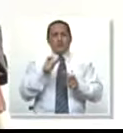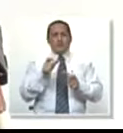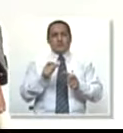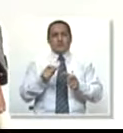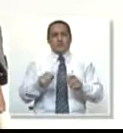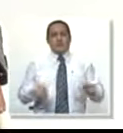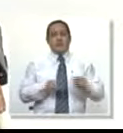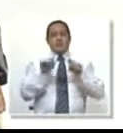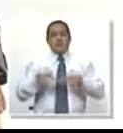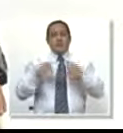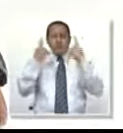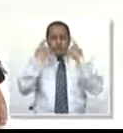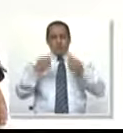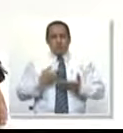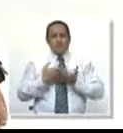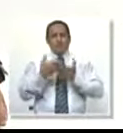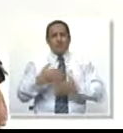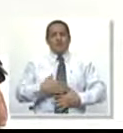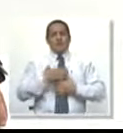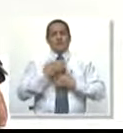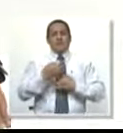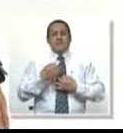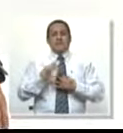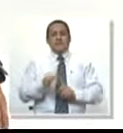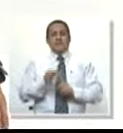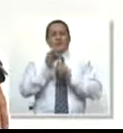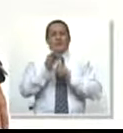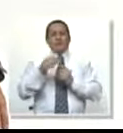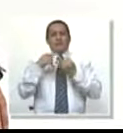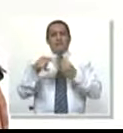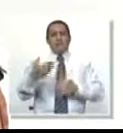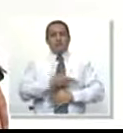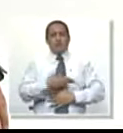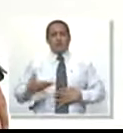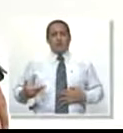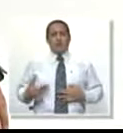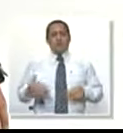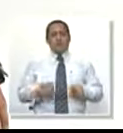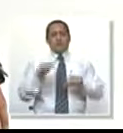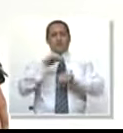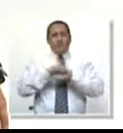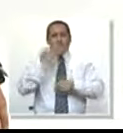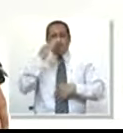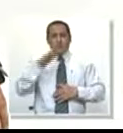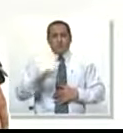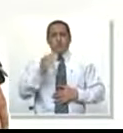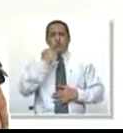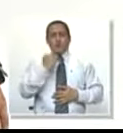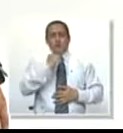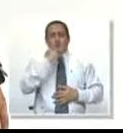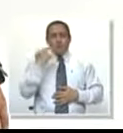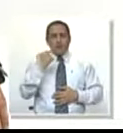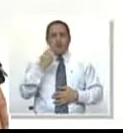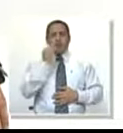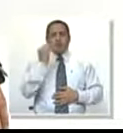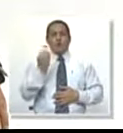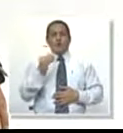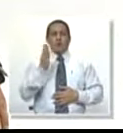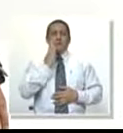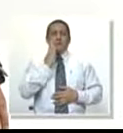personas Estableciendo un interés un interés especial de los estados sobre los niños sobre las niñas sobre los